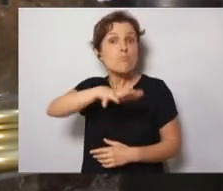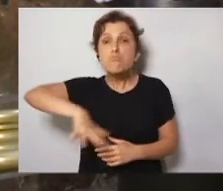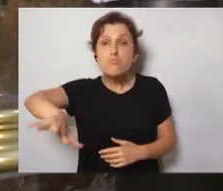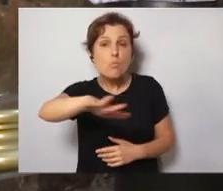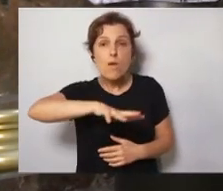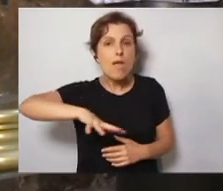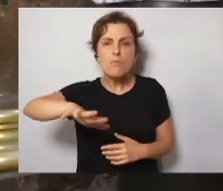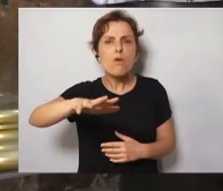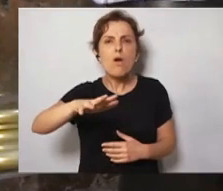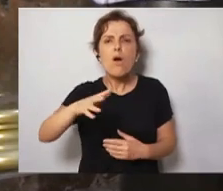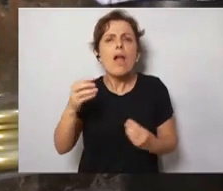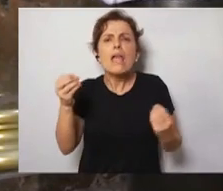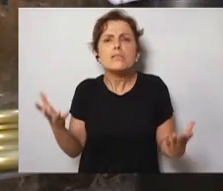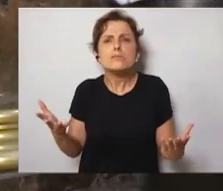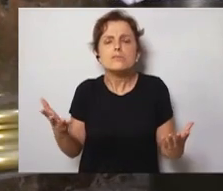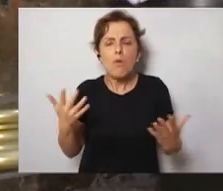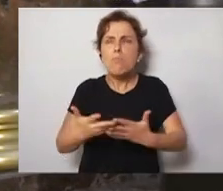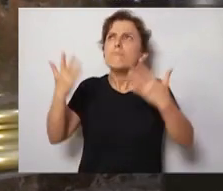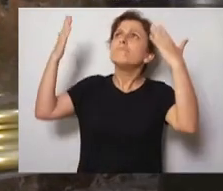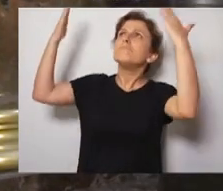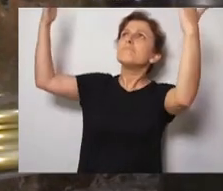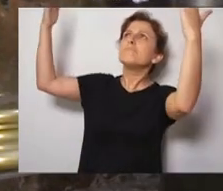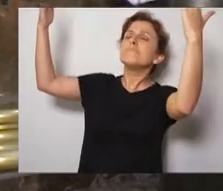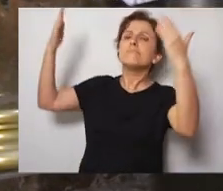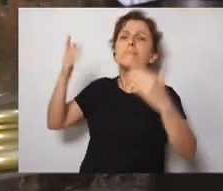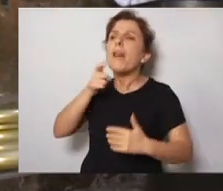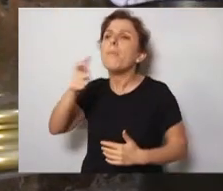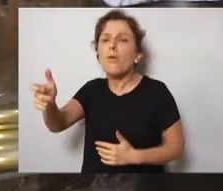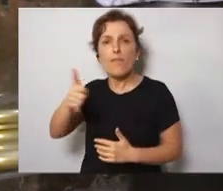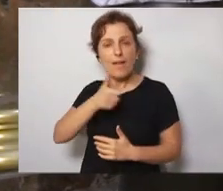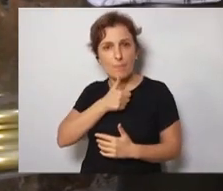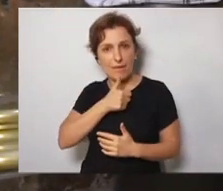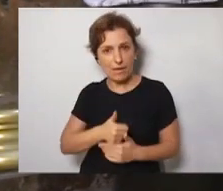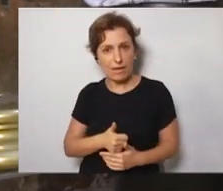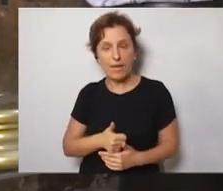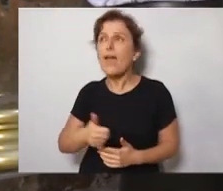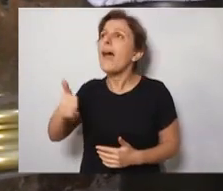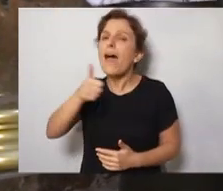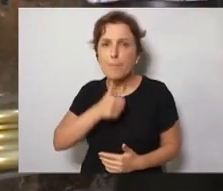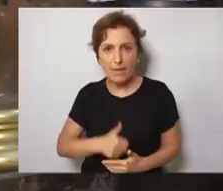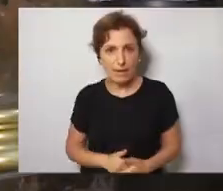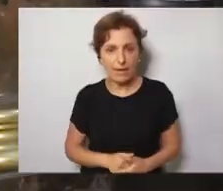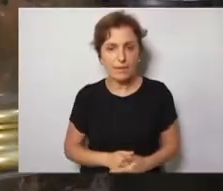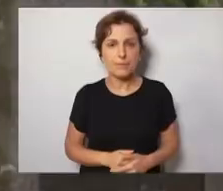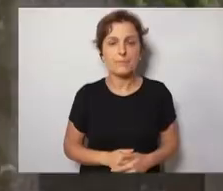pueblo levantando las manos respondió amén amén